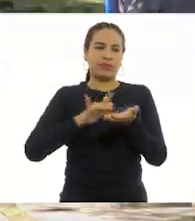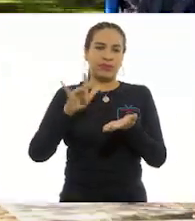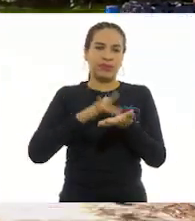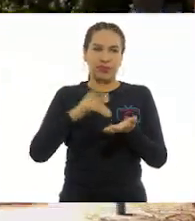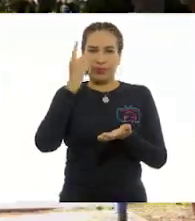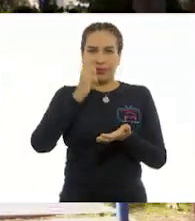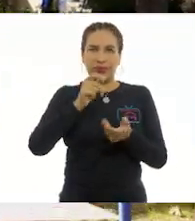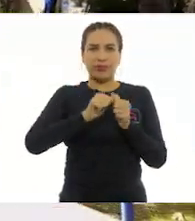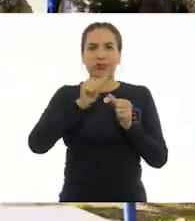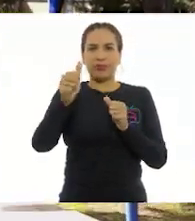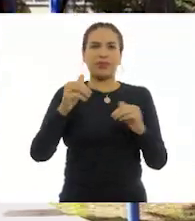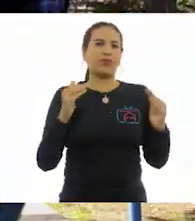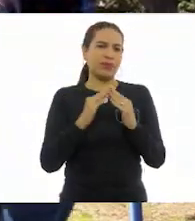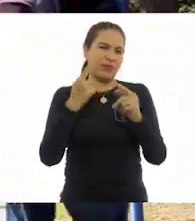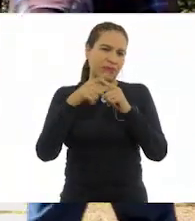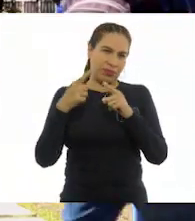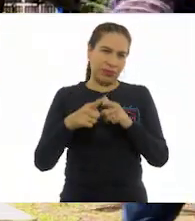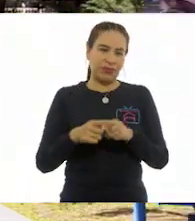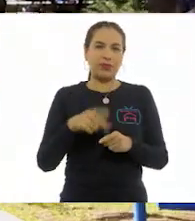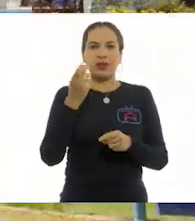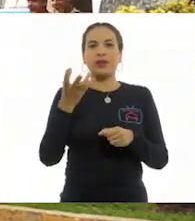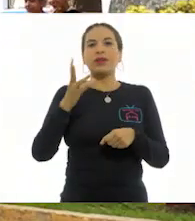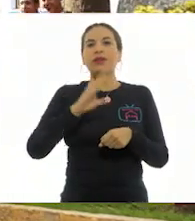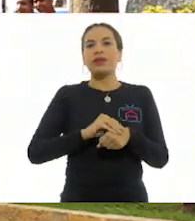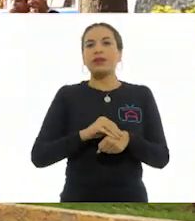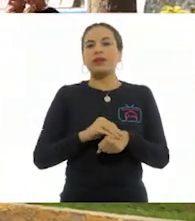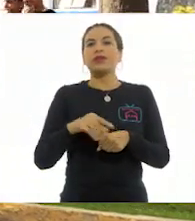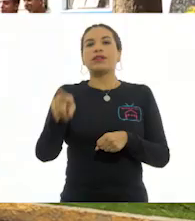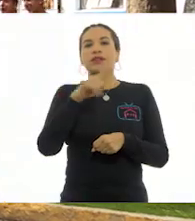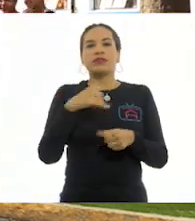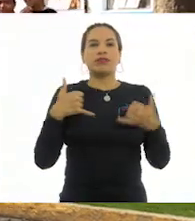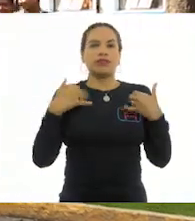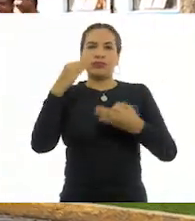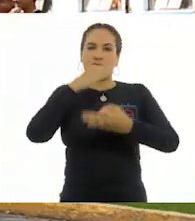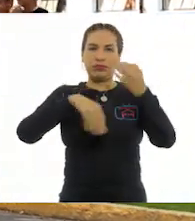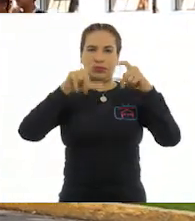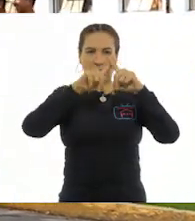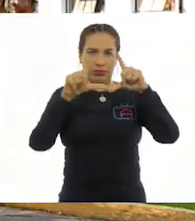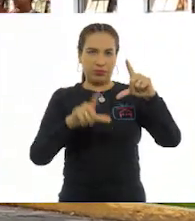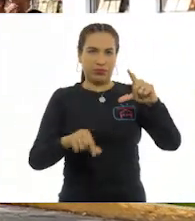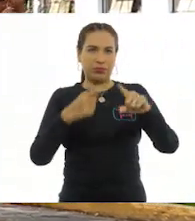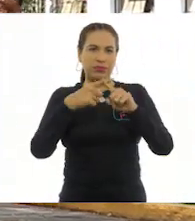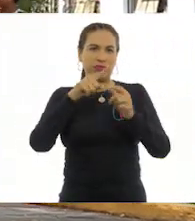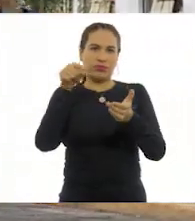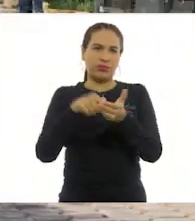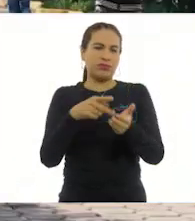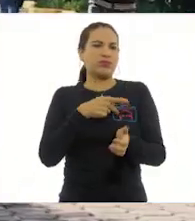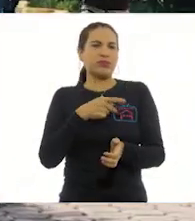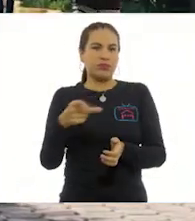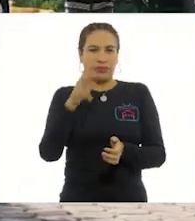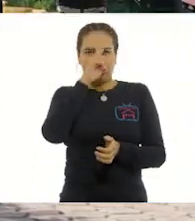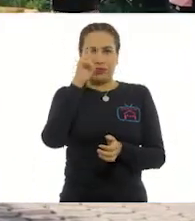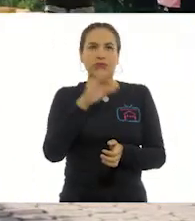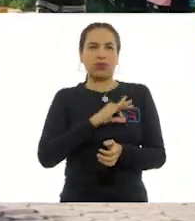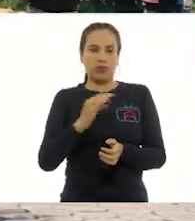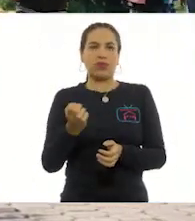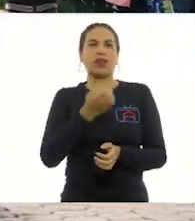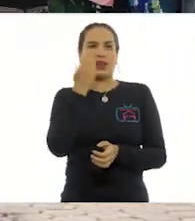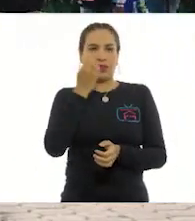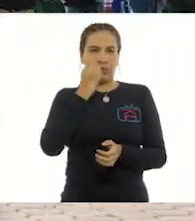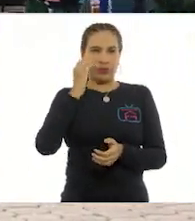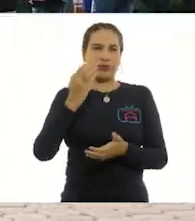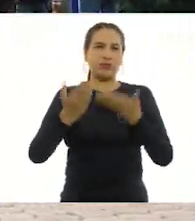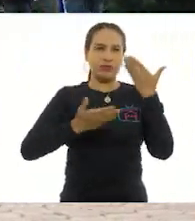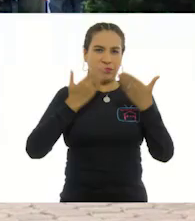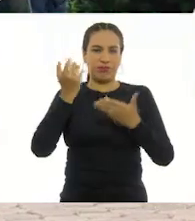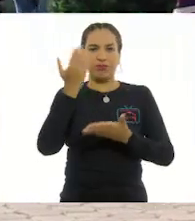pasajes para que vayan a sus casas. Eso ha permitido que muchachos de todo el país, de zonas muy empobrecidas, puedan formarse